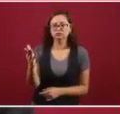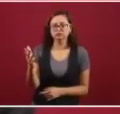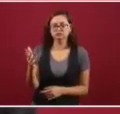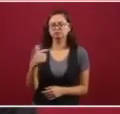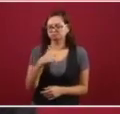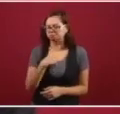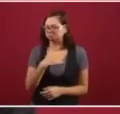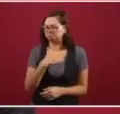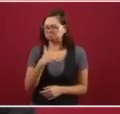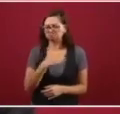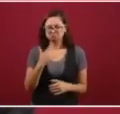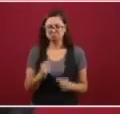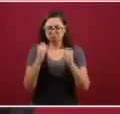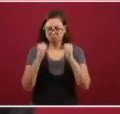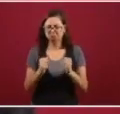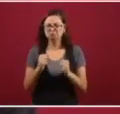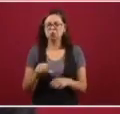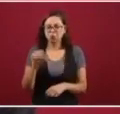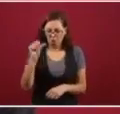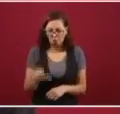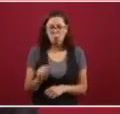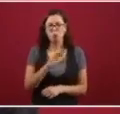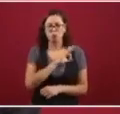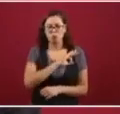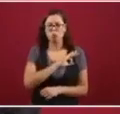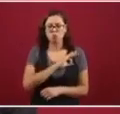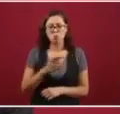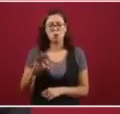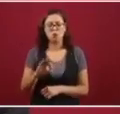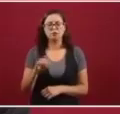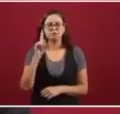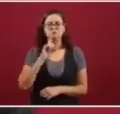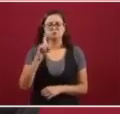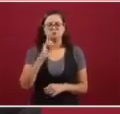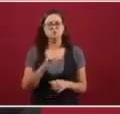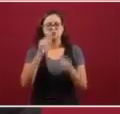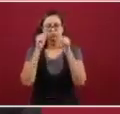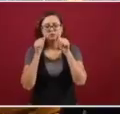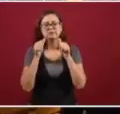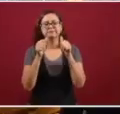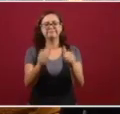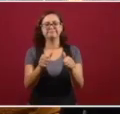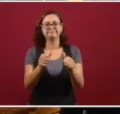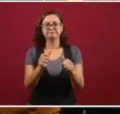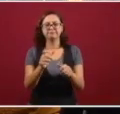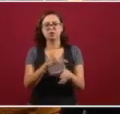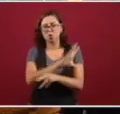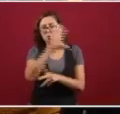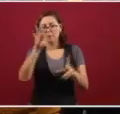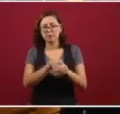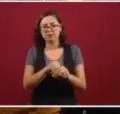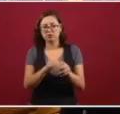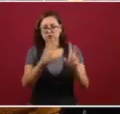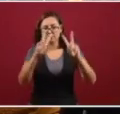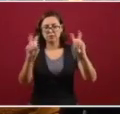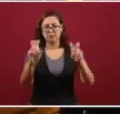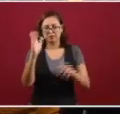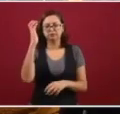estoy seguro que hoy mismo ella te podría recibir y conocer, ¿sí?